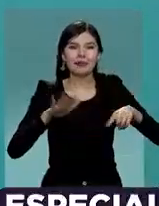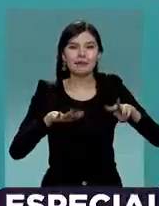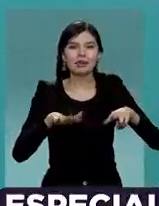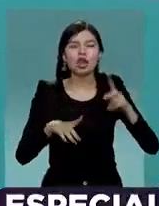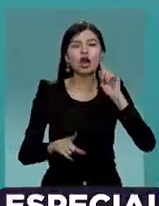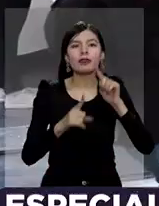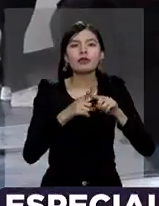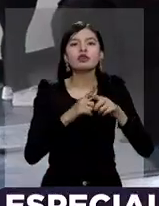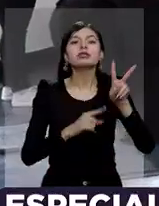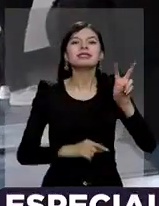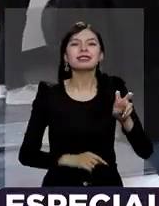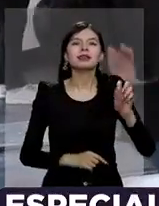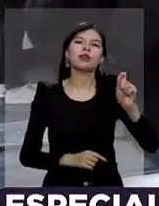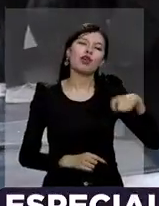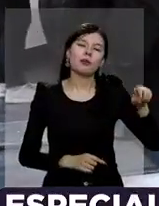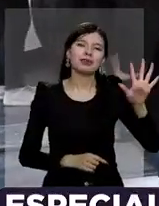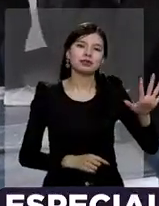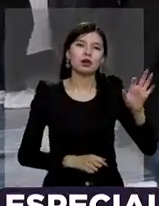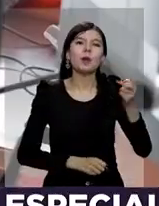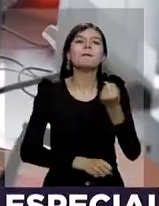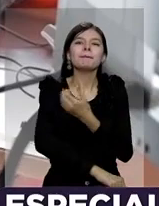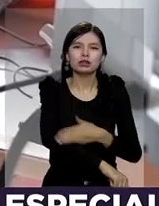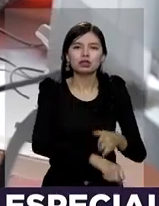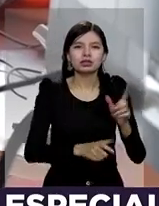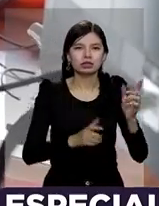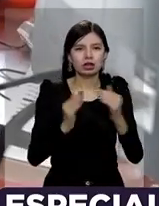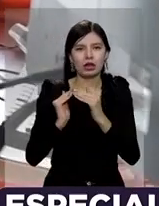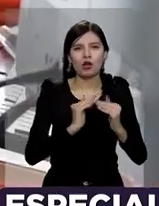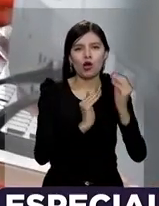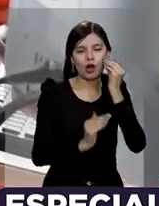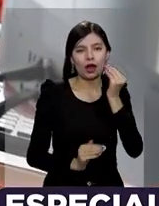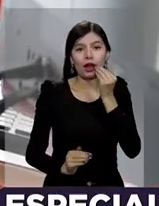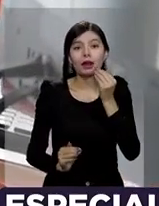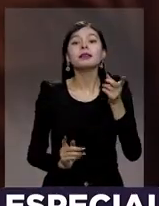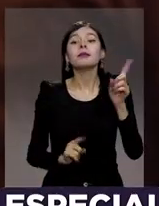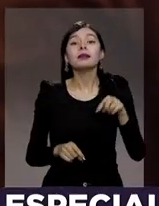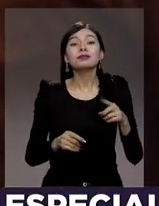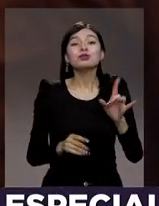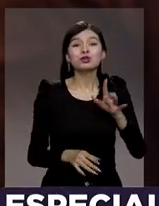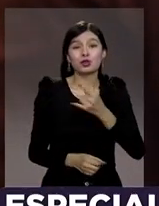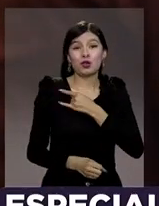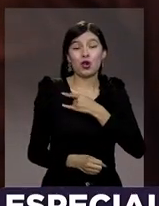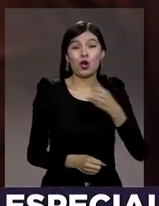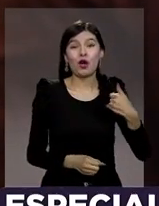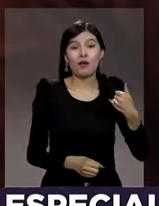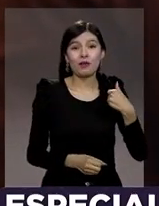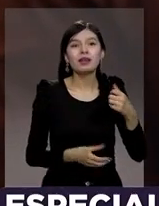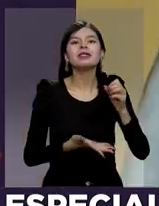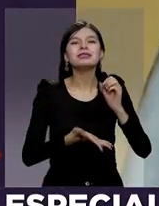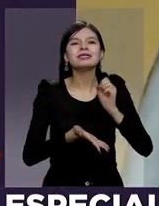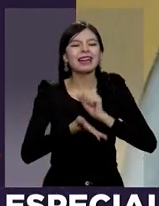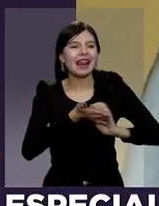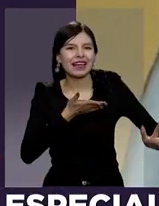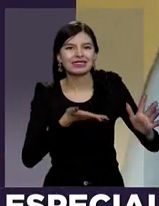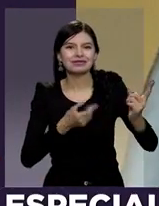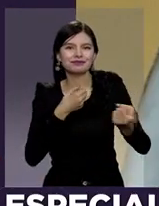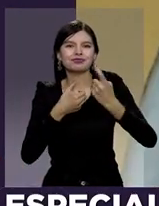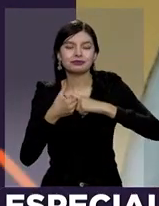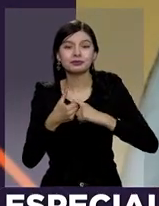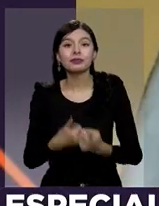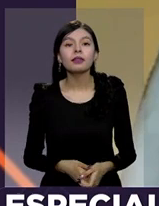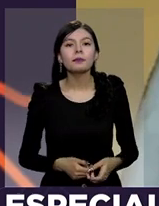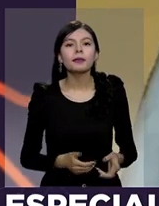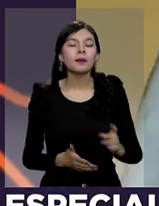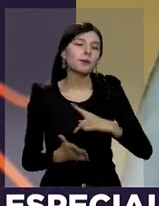millones de hogares, gratuidad para estudiantes en la educación superior pública para hacer efectiva la matrícula cero. Otro proyecto de ley